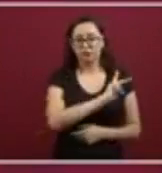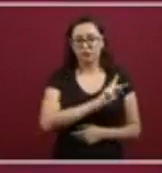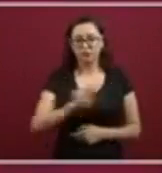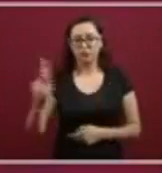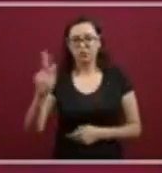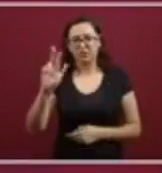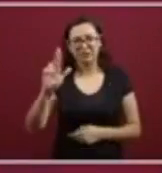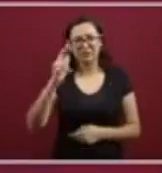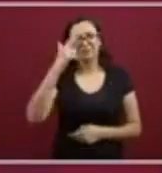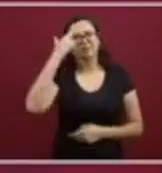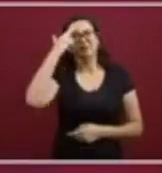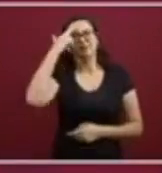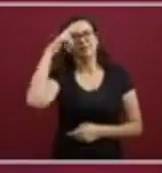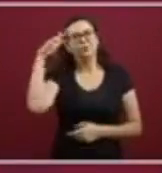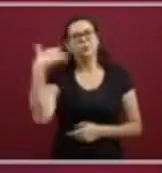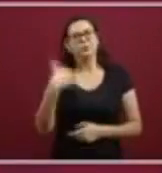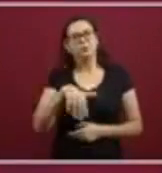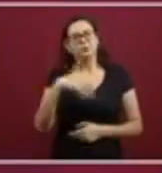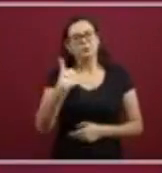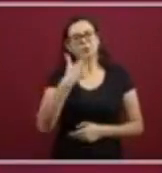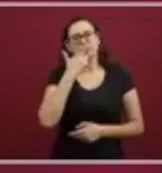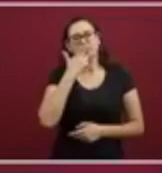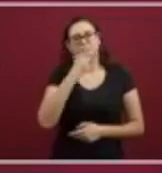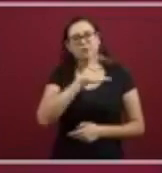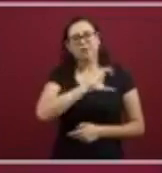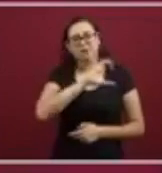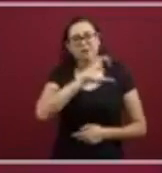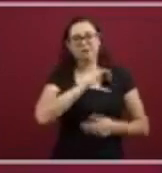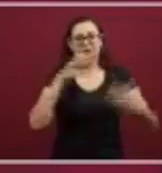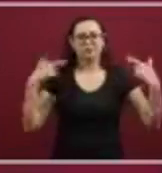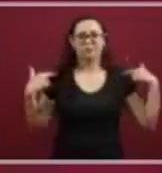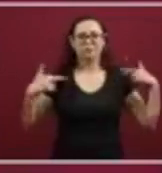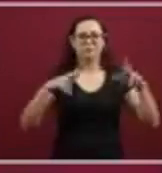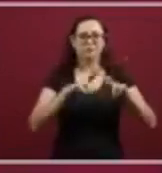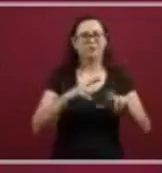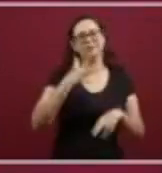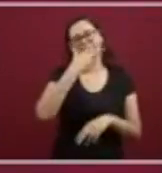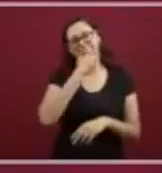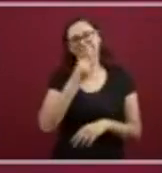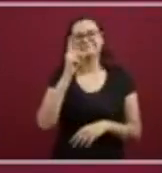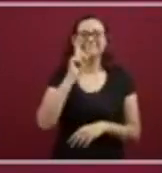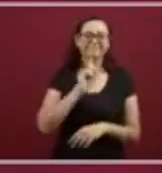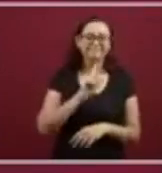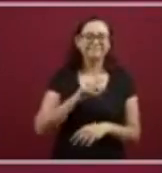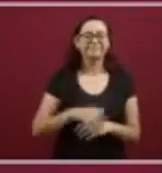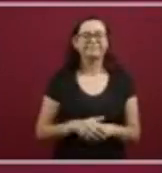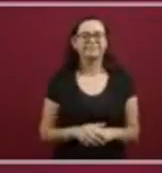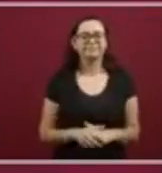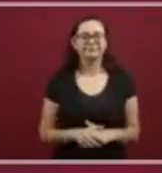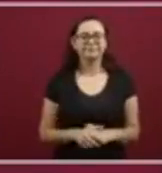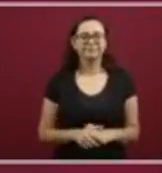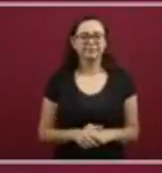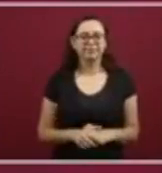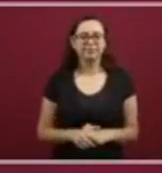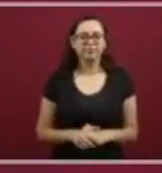nuestras maestras, a nuestros maestros, y